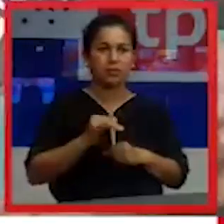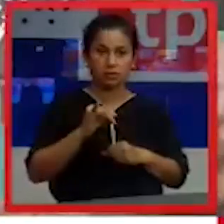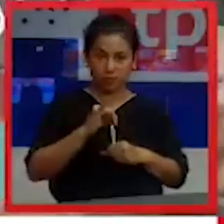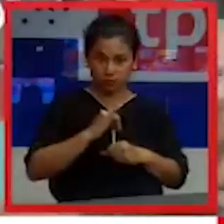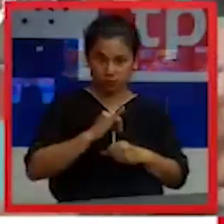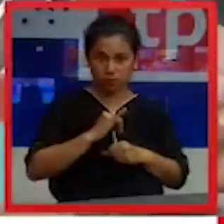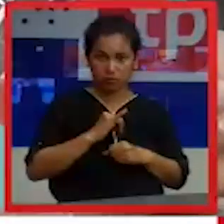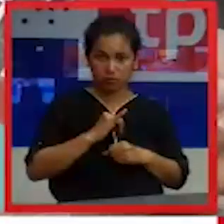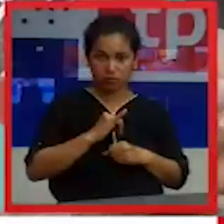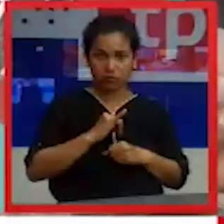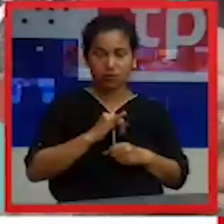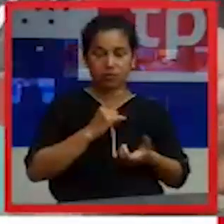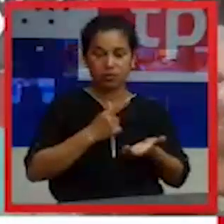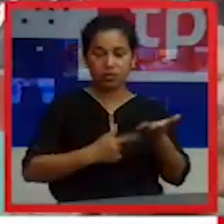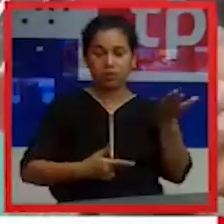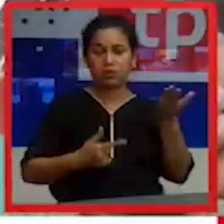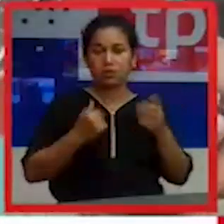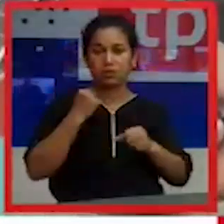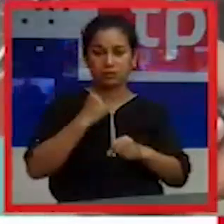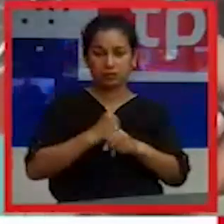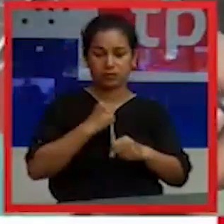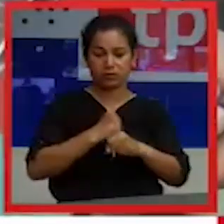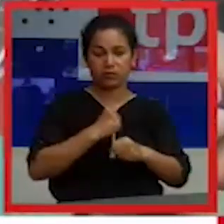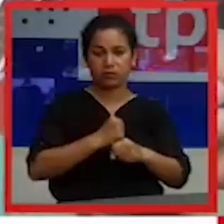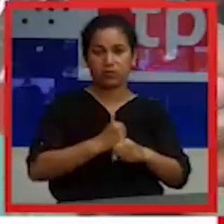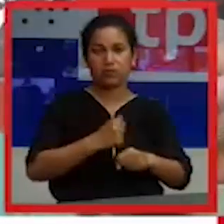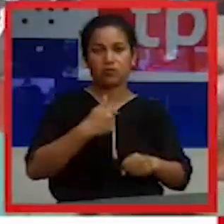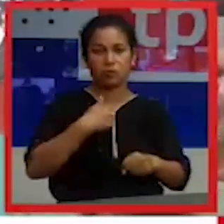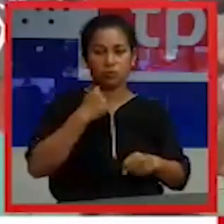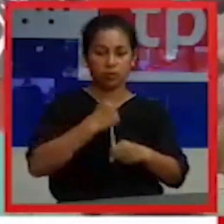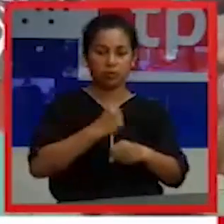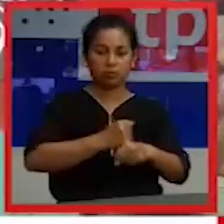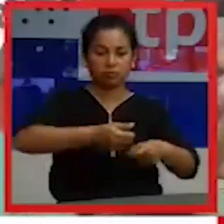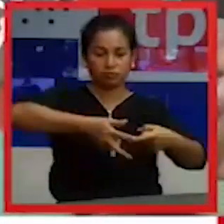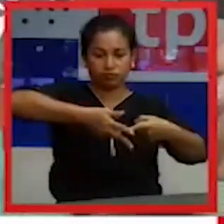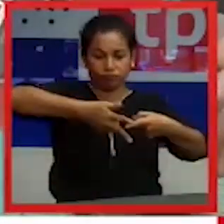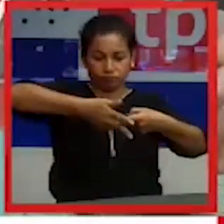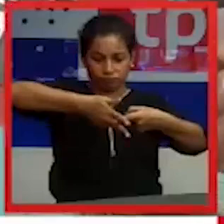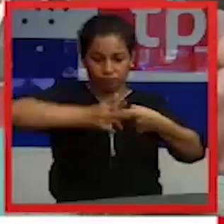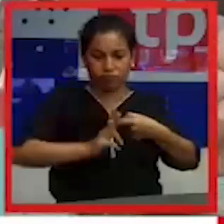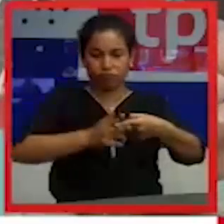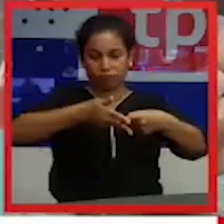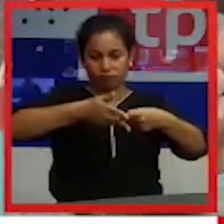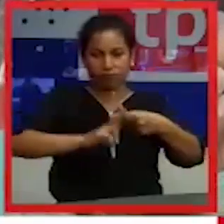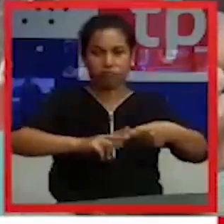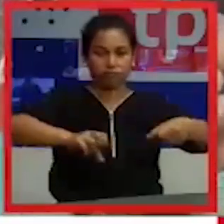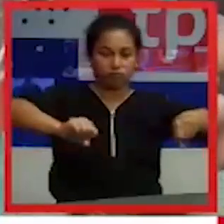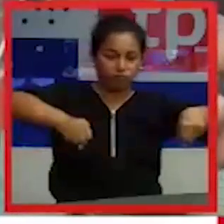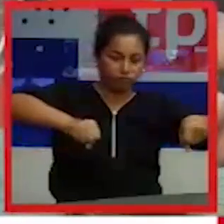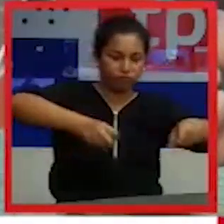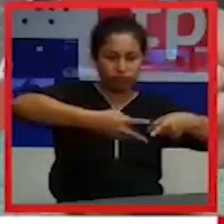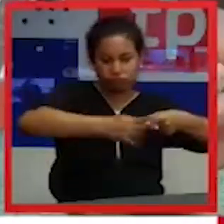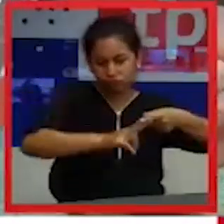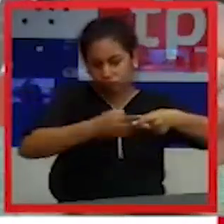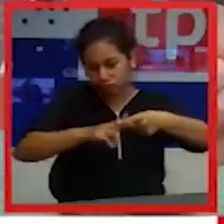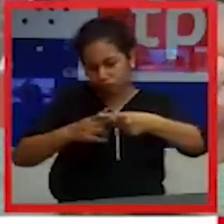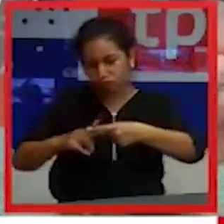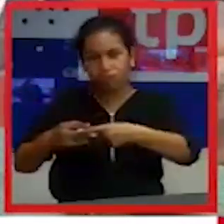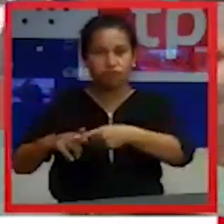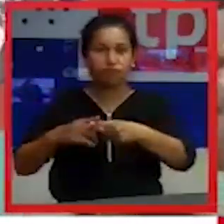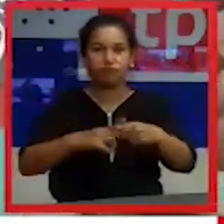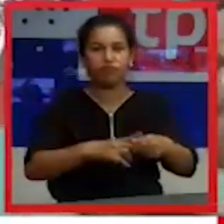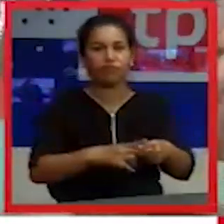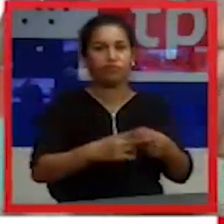ahorita tengo mi mecánica de taller ahí, La Tuerca, pero cuando comenzó esto del 23 de